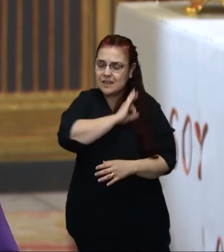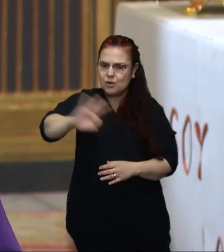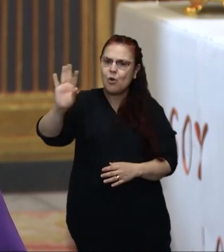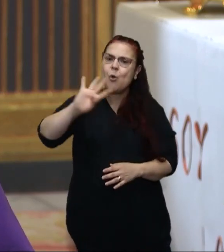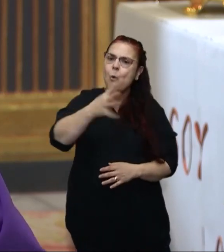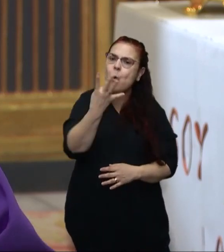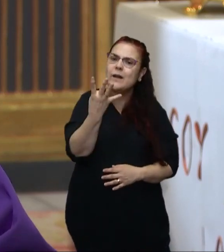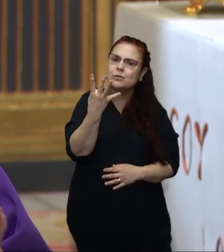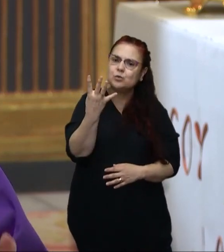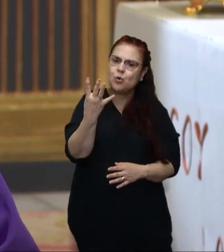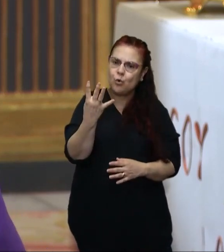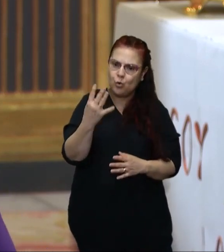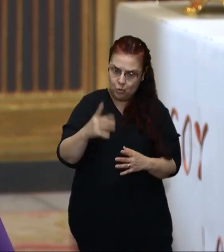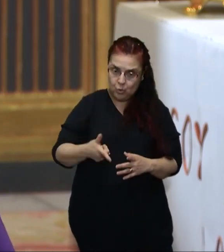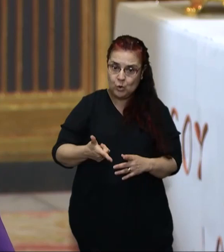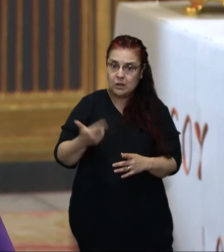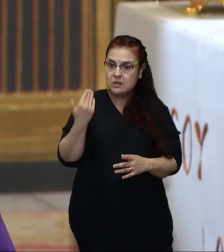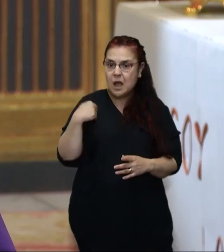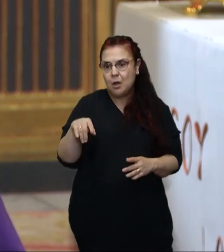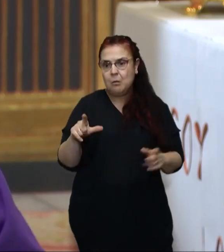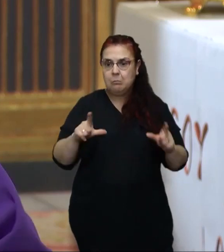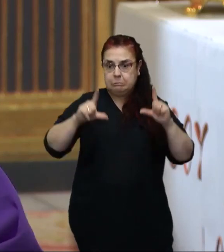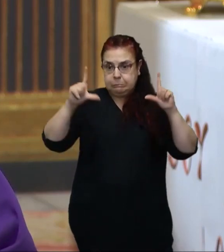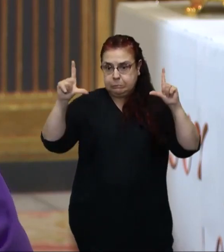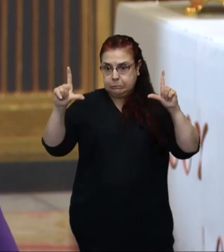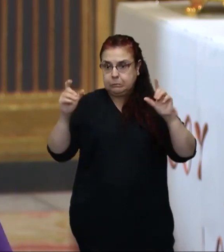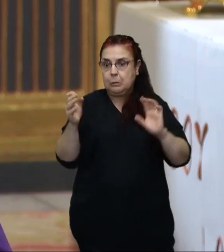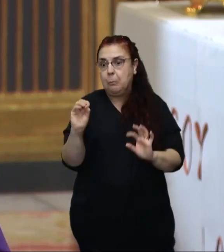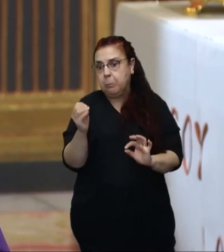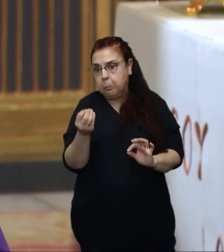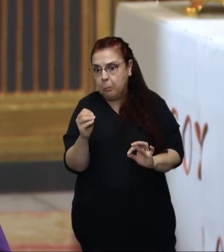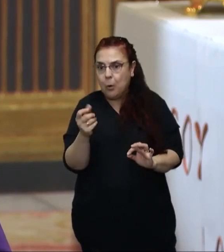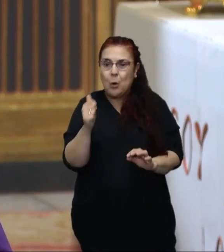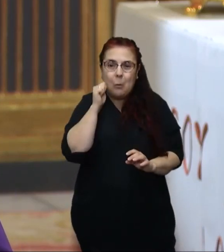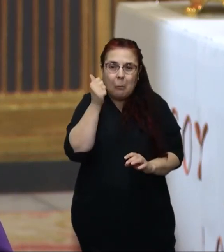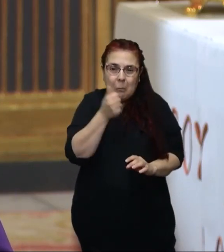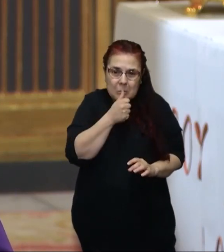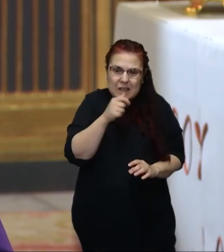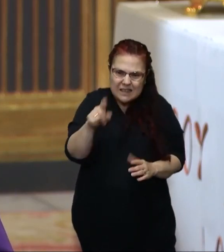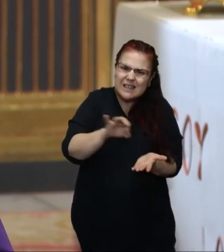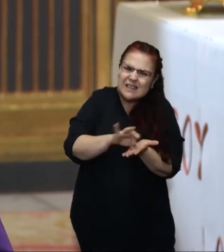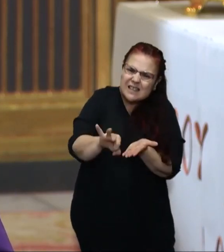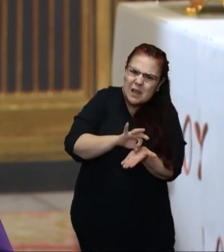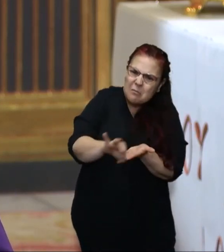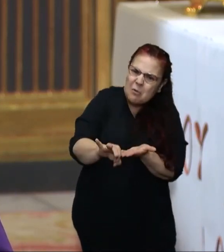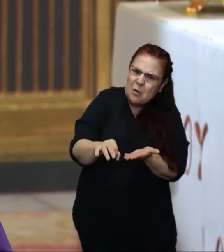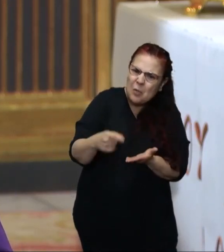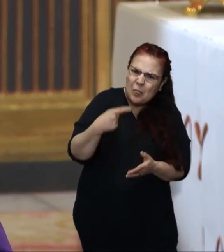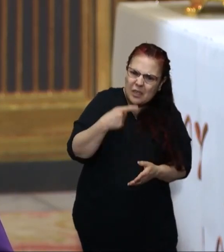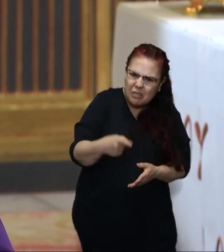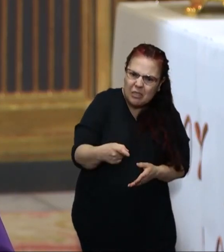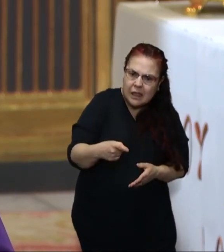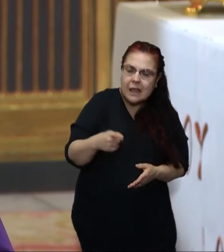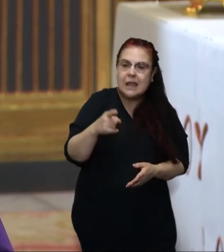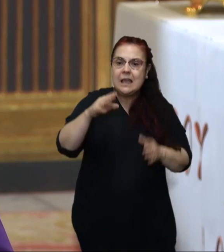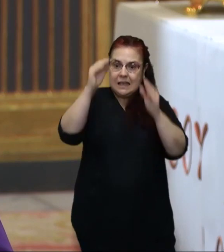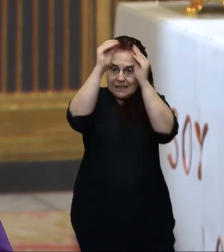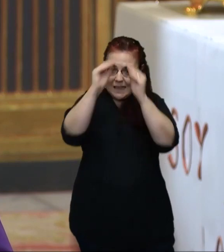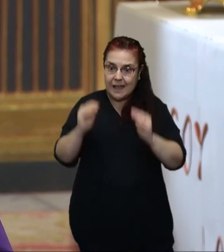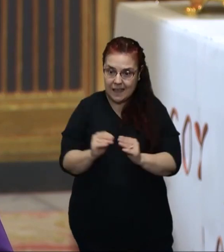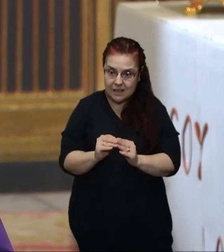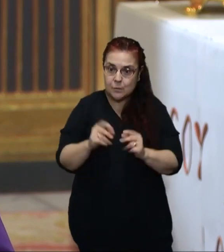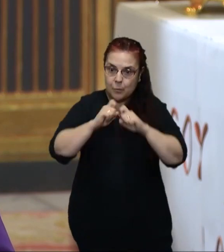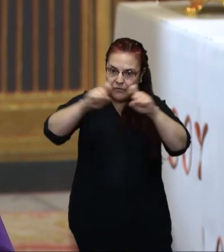cántico. Es un personaje un poco misterioso, este siervo al que se refiere Isaías. Pero